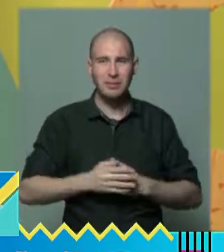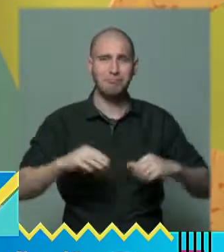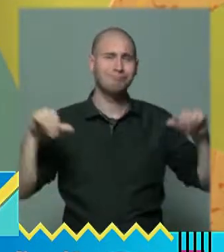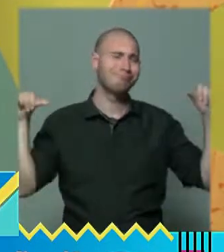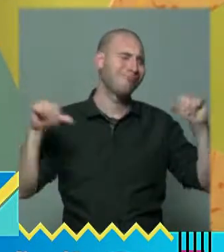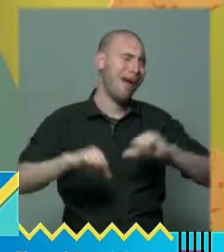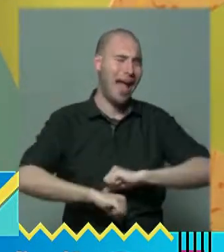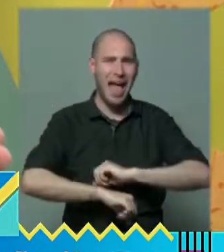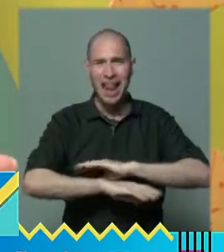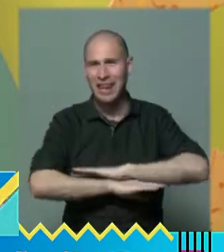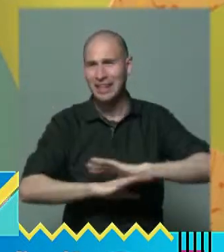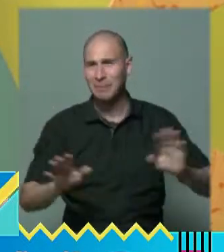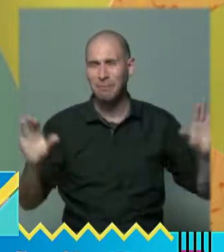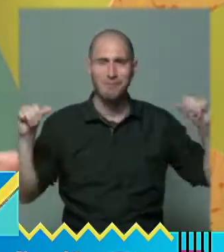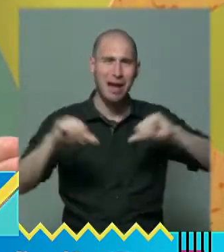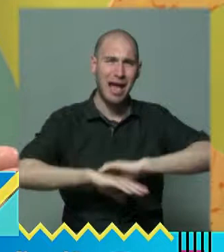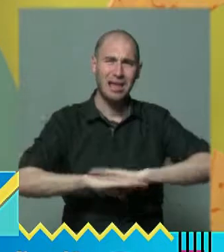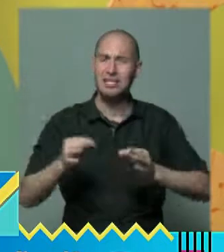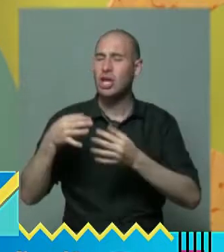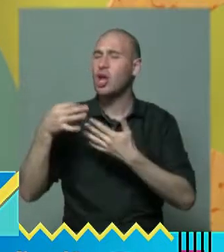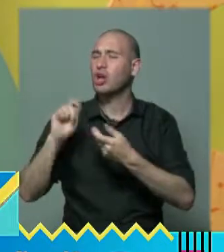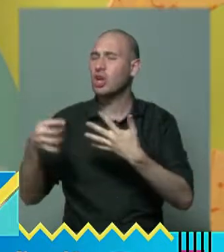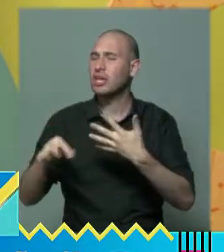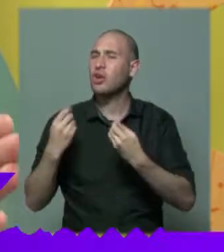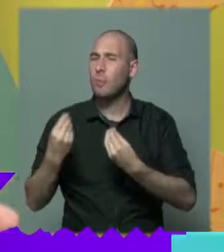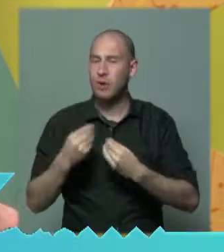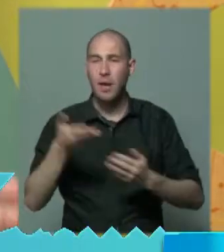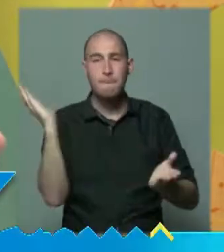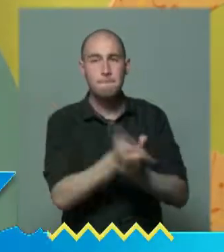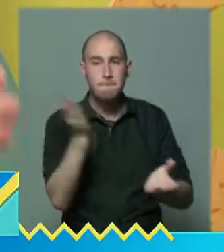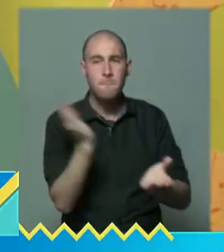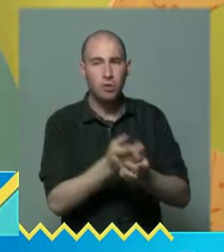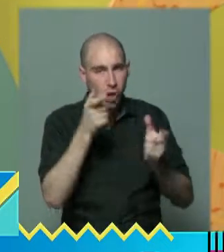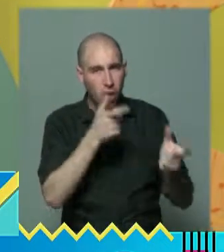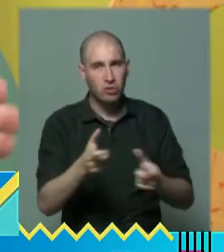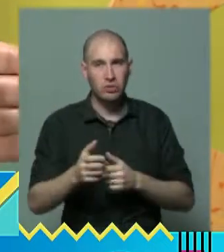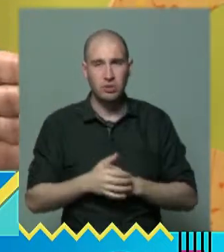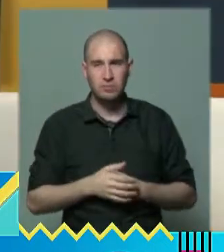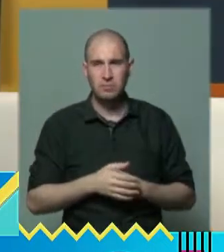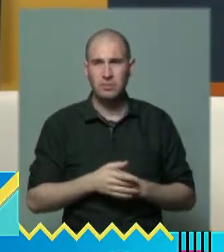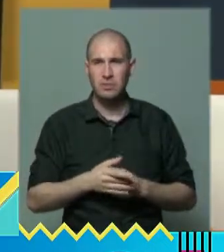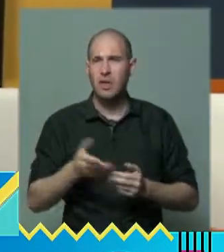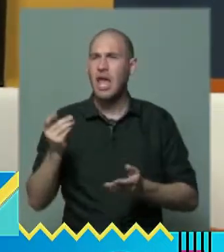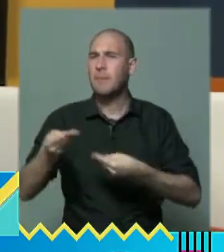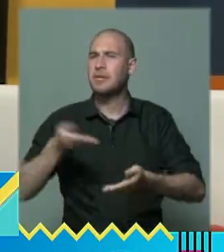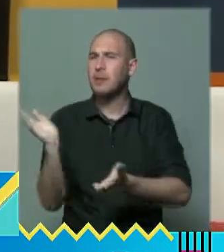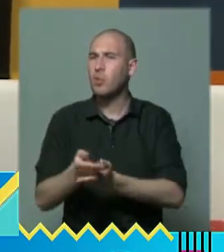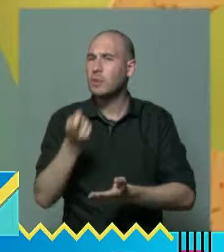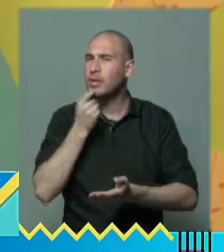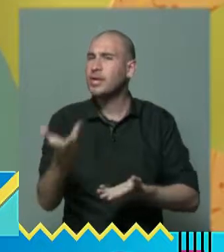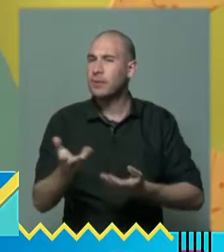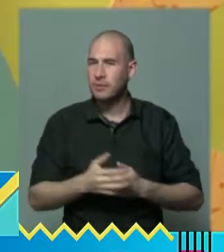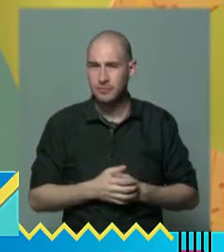calidad de servicio. ¿Y qué estamos haciendo? Es pésima. ¿Cómo lo corregimos? Pero se están poniendo multas, se están controlando, se han normalizado. ¿A qué empresa han multado? Deme un caso. Primero, a